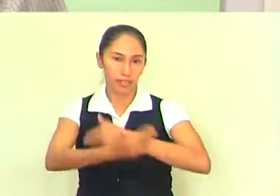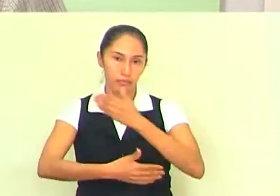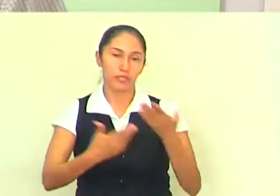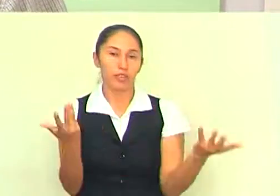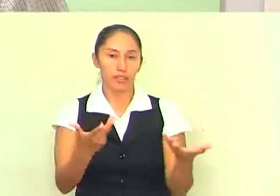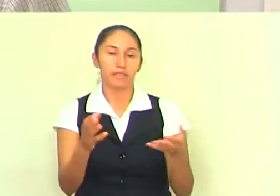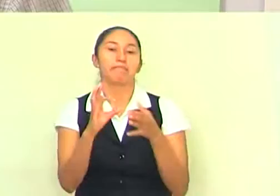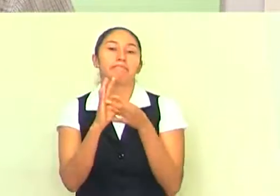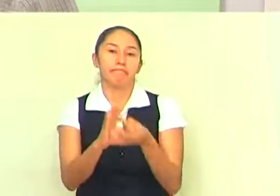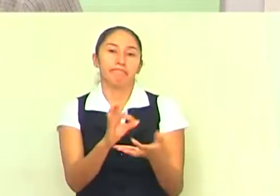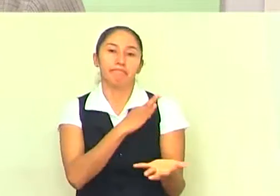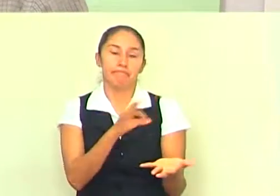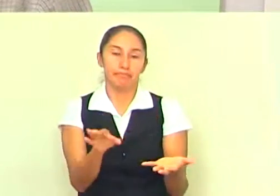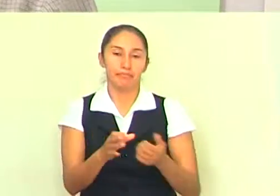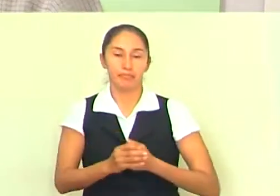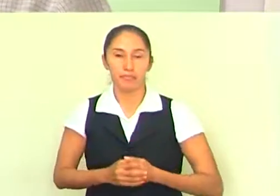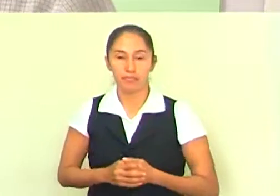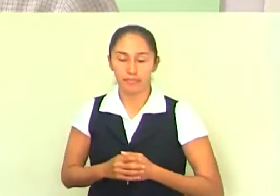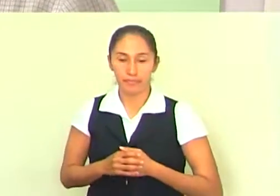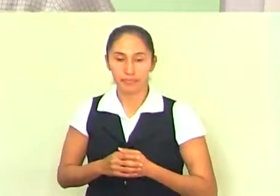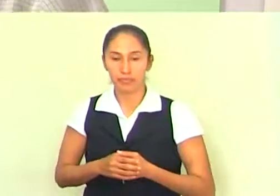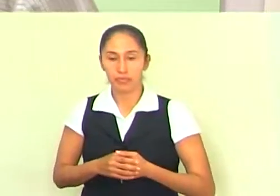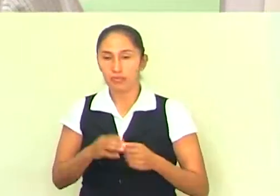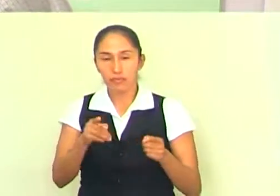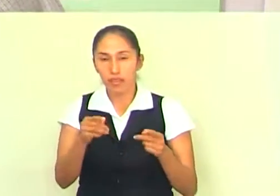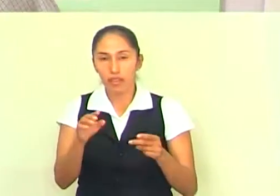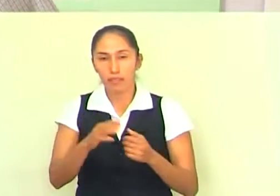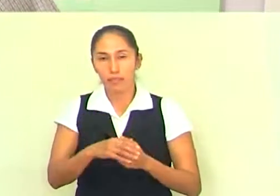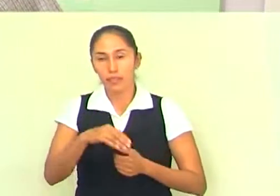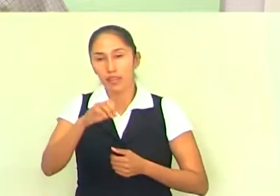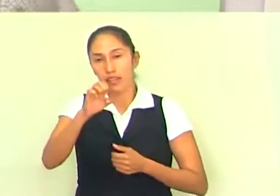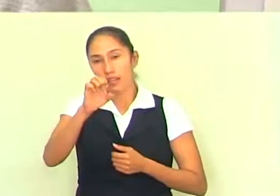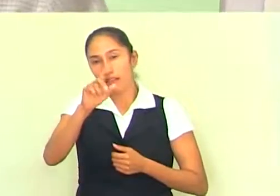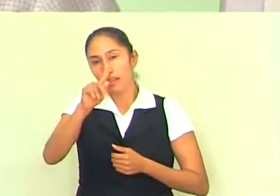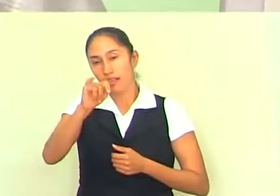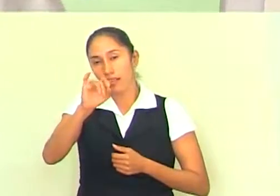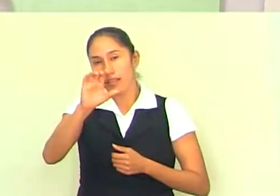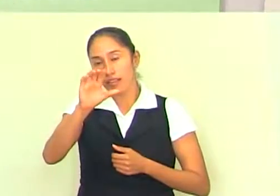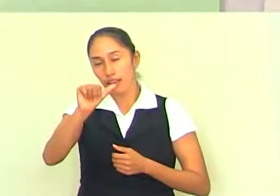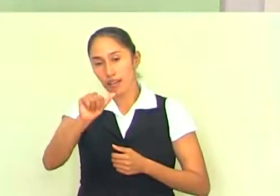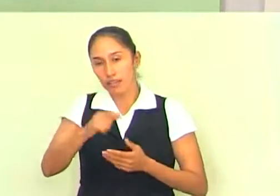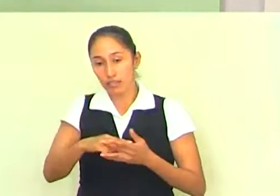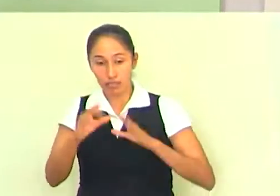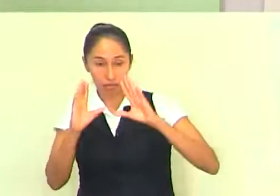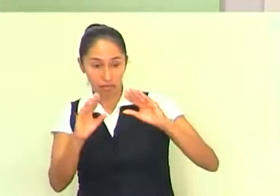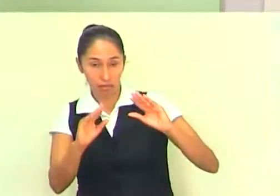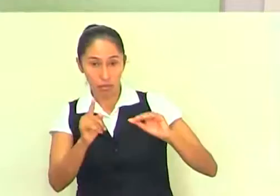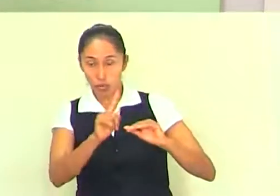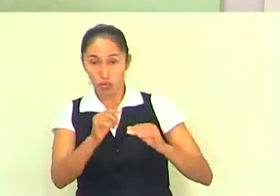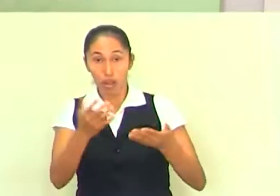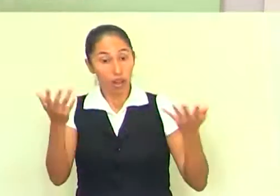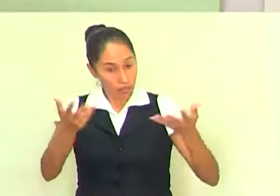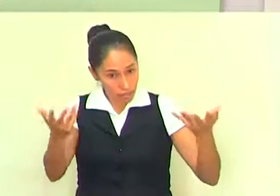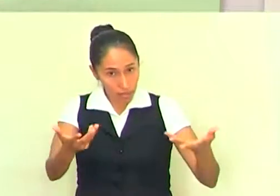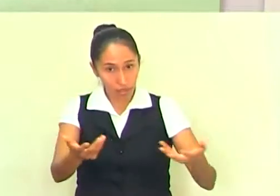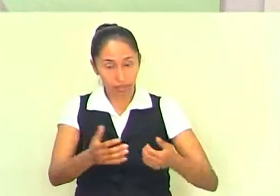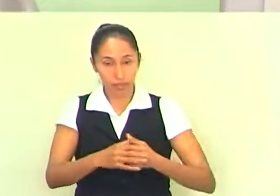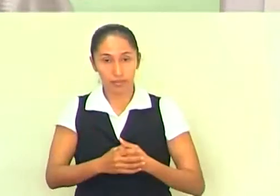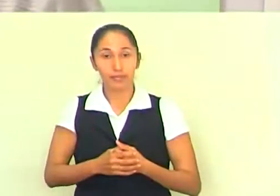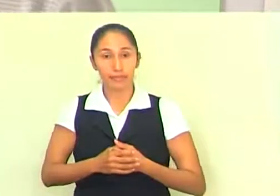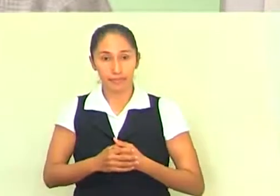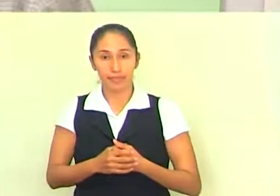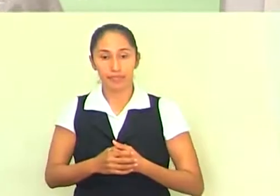ética que no solo se enseña ética, sino más bien se actúa, se hace